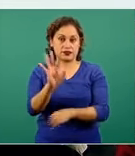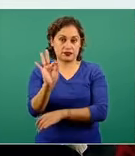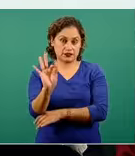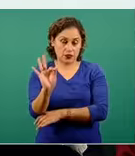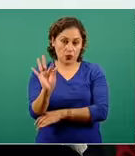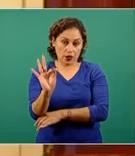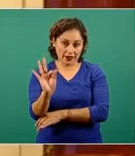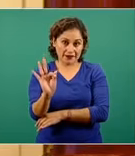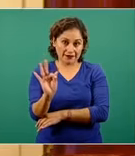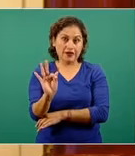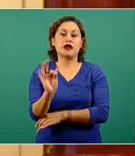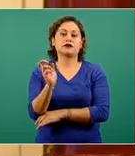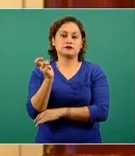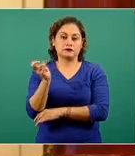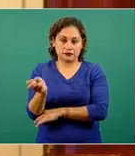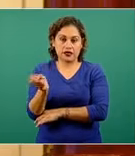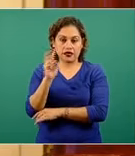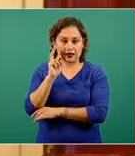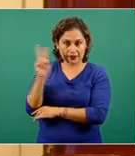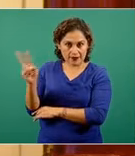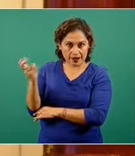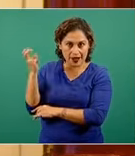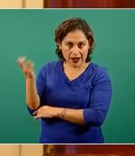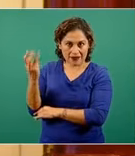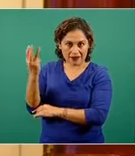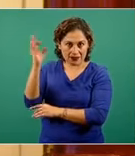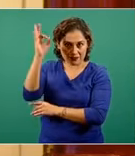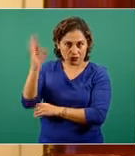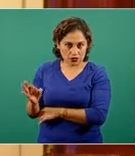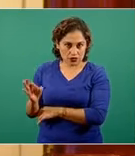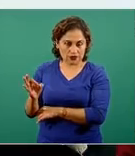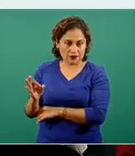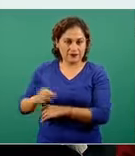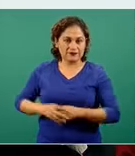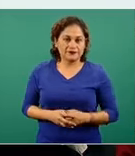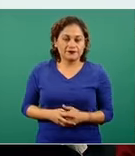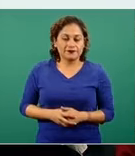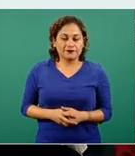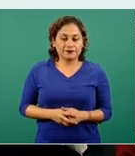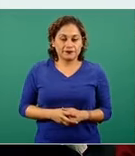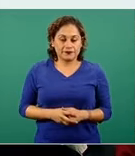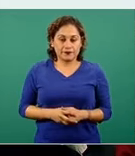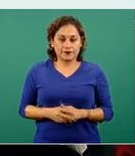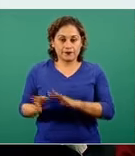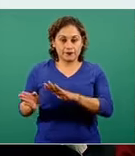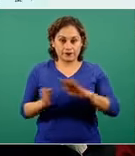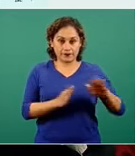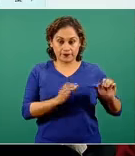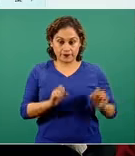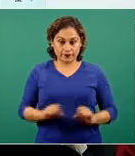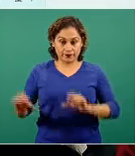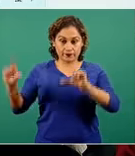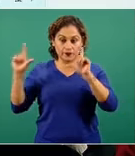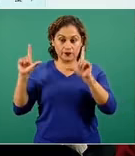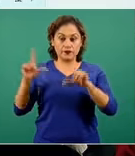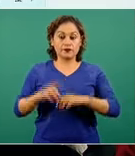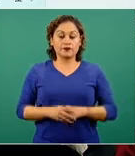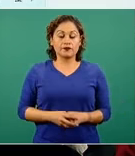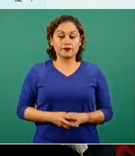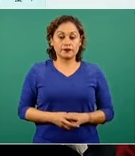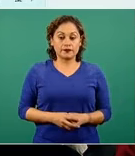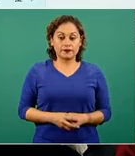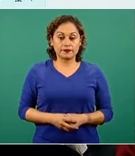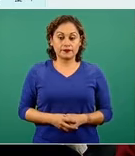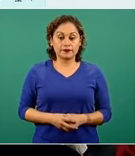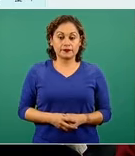están representadas en ese 3%. Si vemos la siguiente diapositiva, vamos a